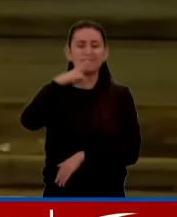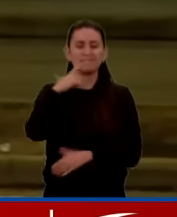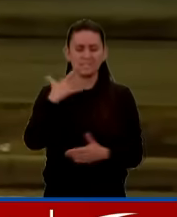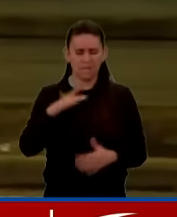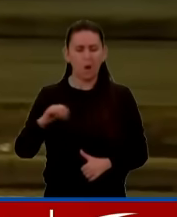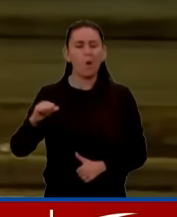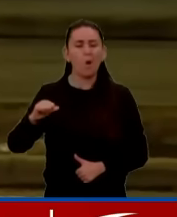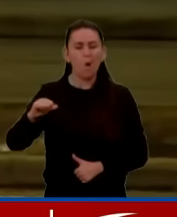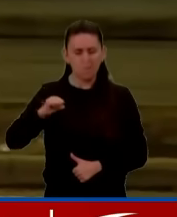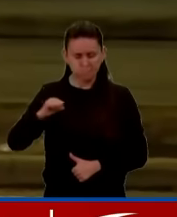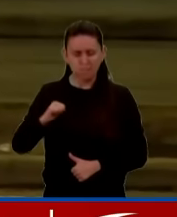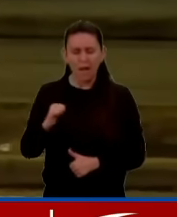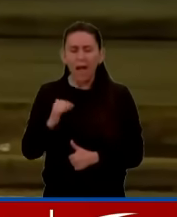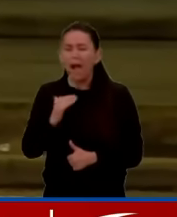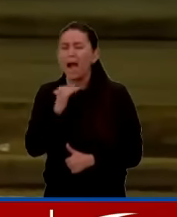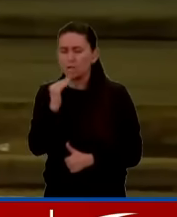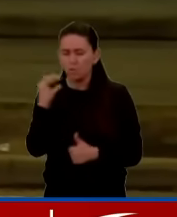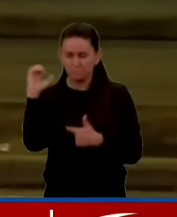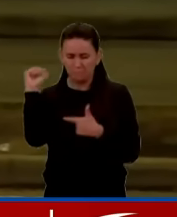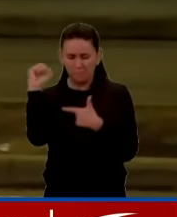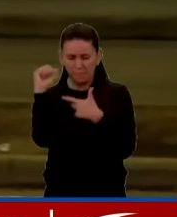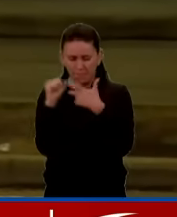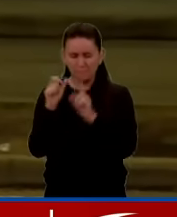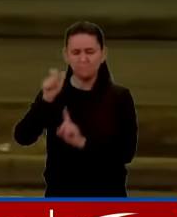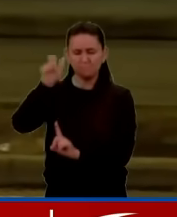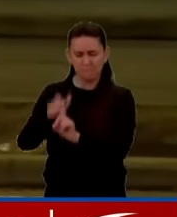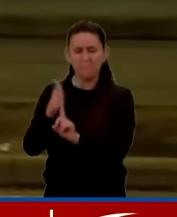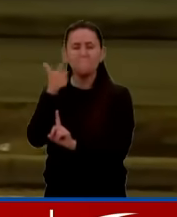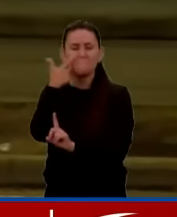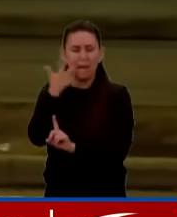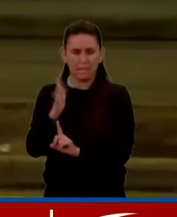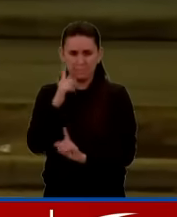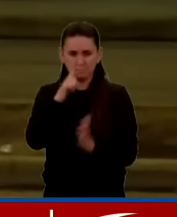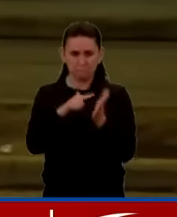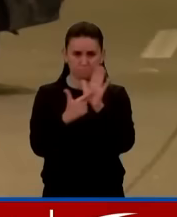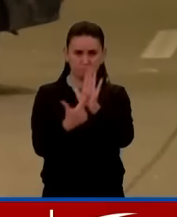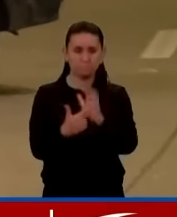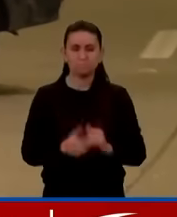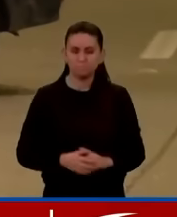importantes sobre los autores. Esto fue lo que sucedió esta tarde.